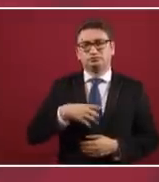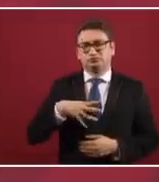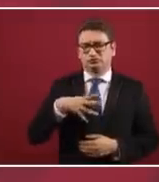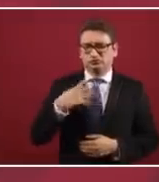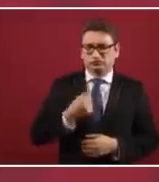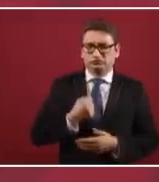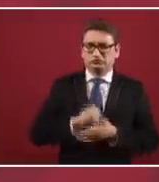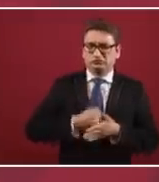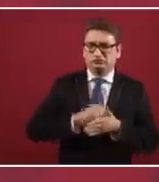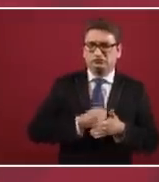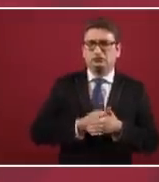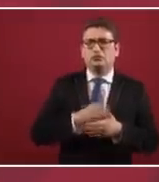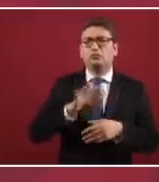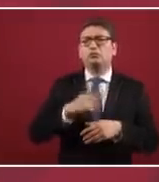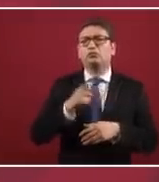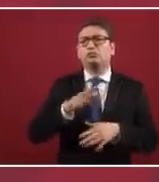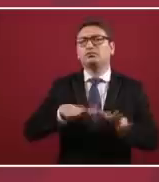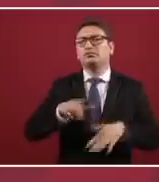de los fraudes de Estado,